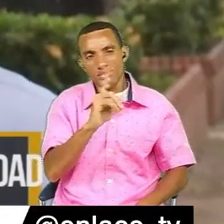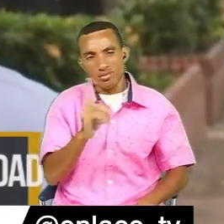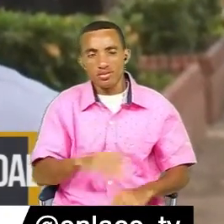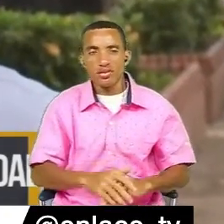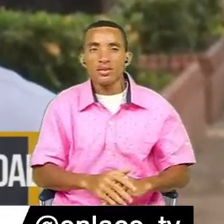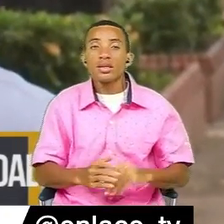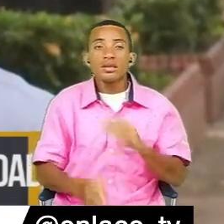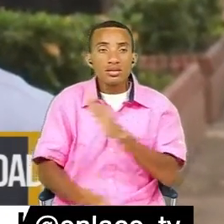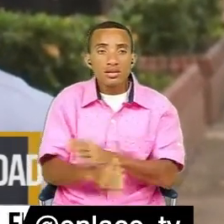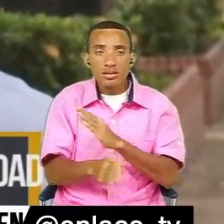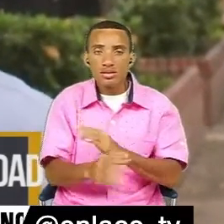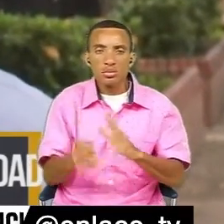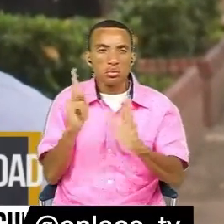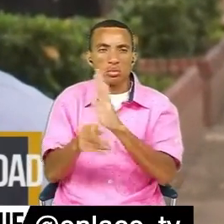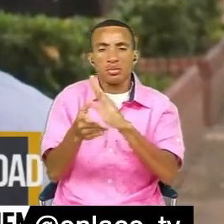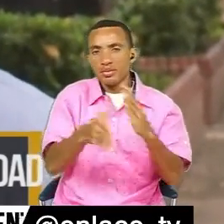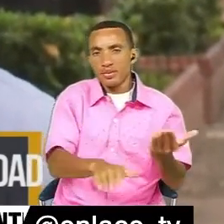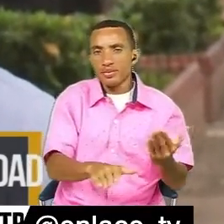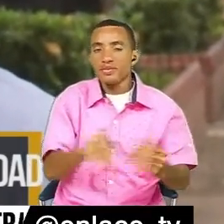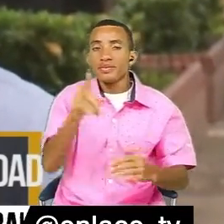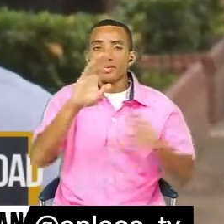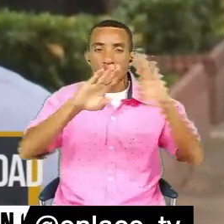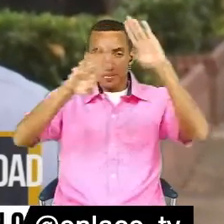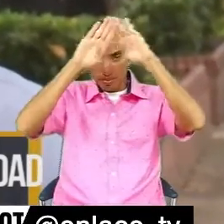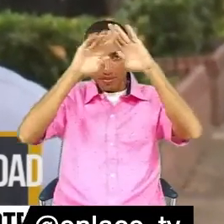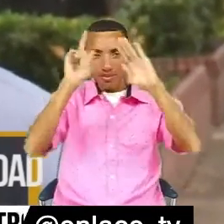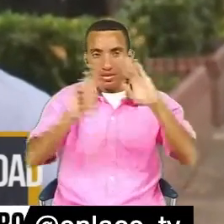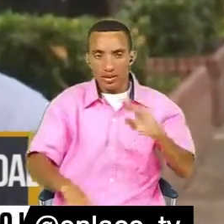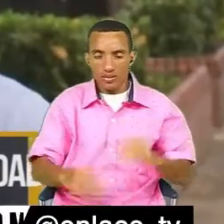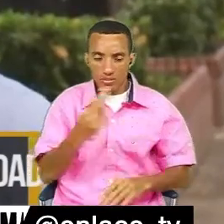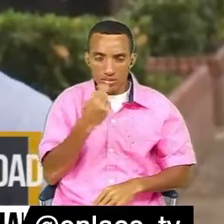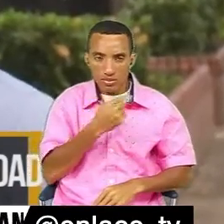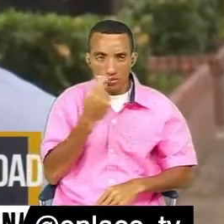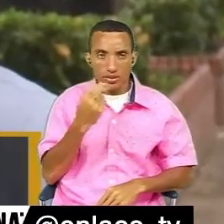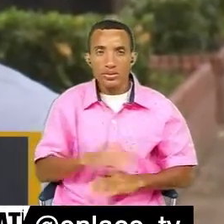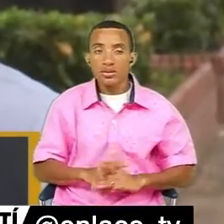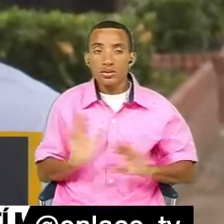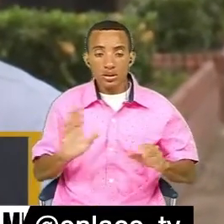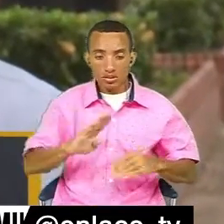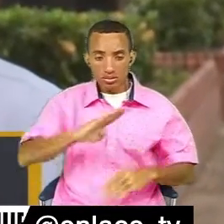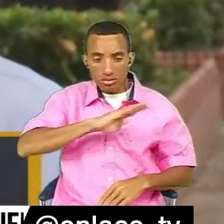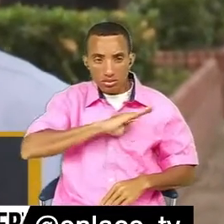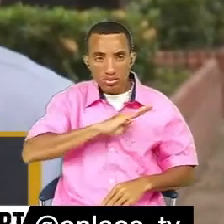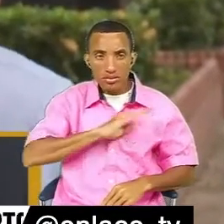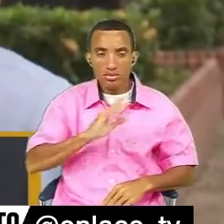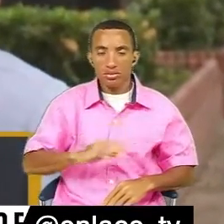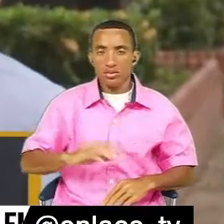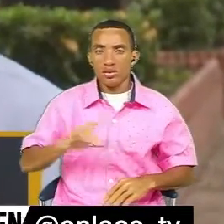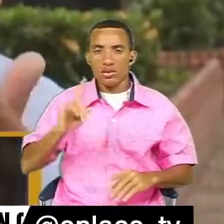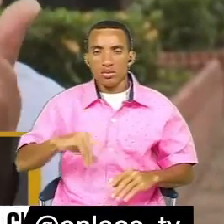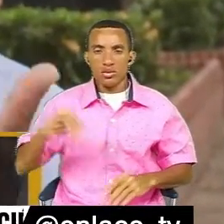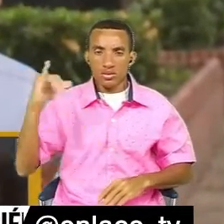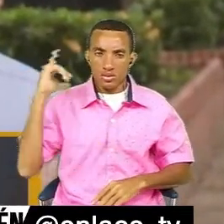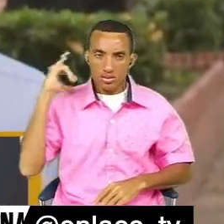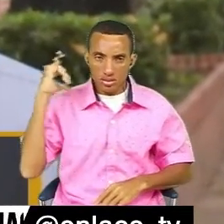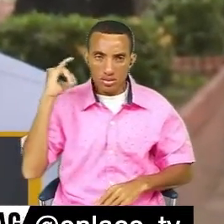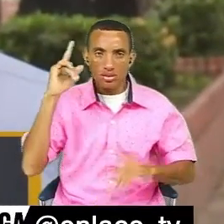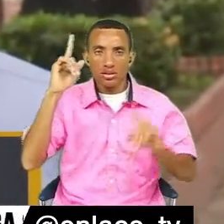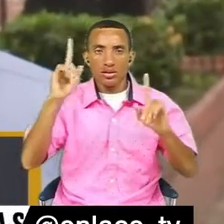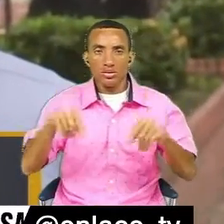sigan asesinando gente en el corregimiento. Aquí debe haber un compromiso, no solamente de la administración municipal y la fuerza pública, sino también de las